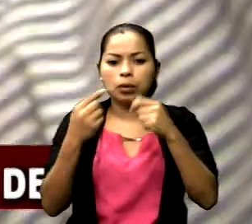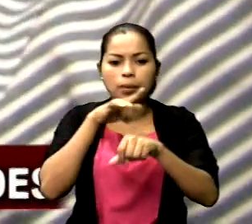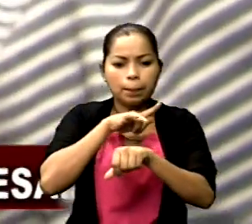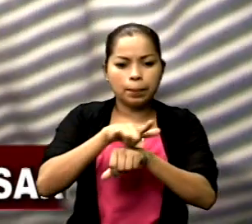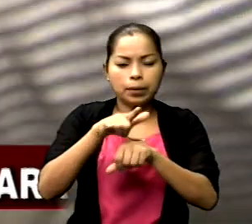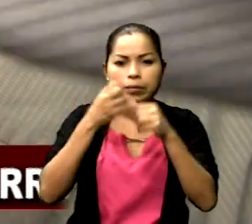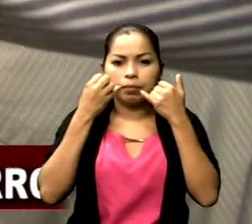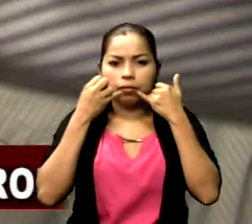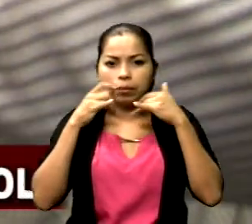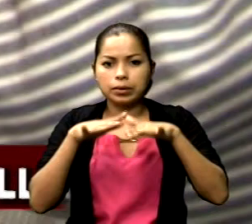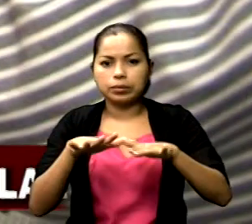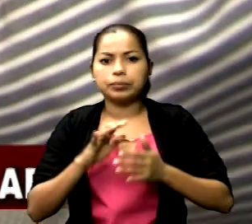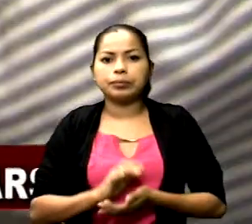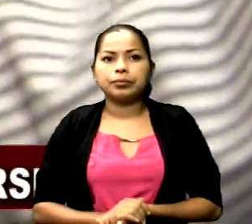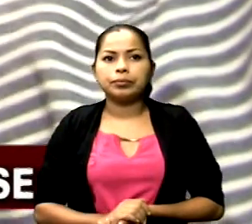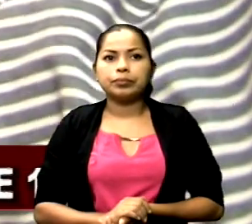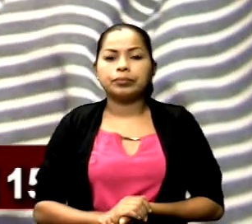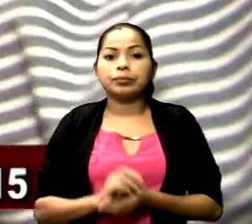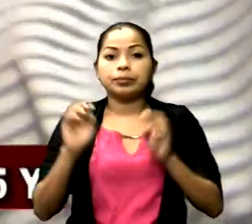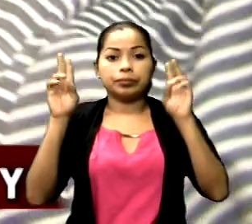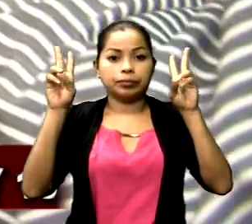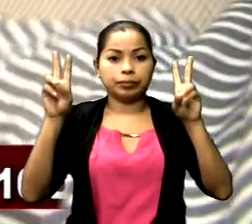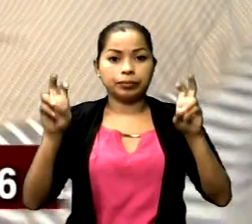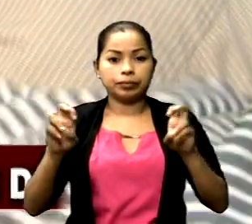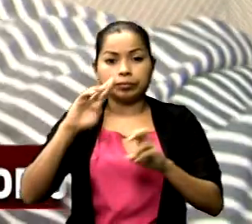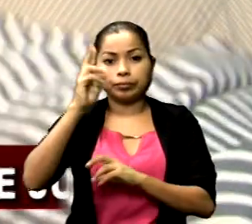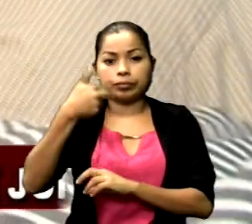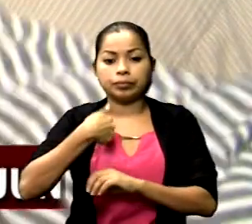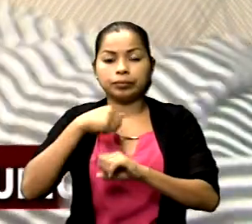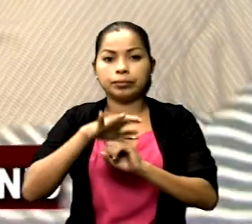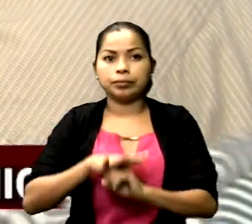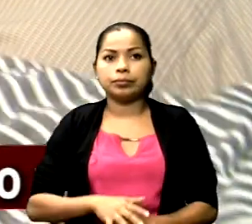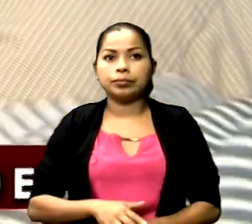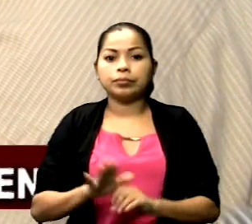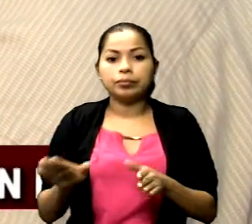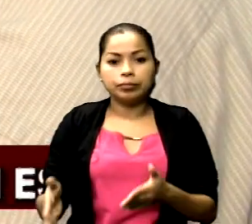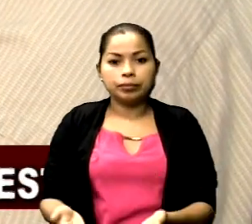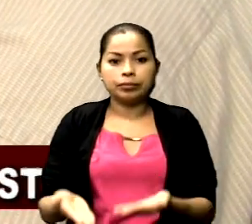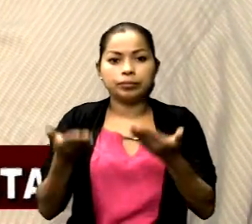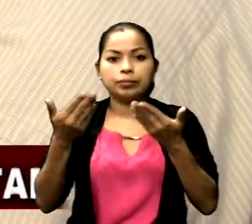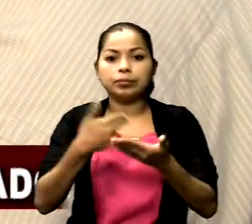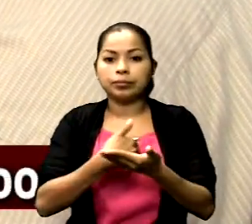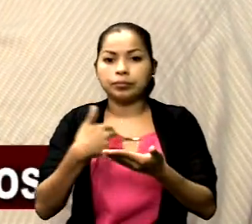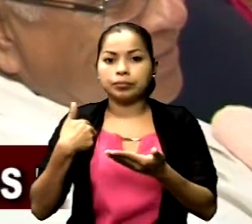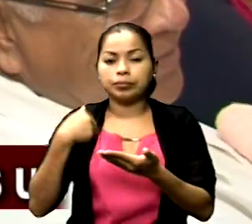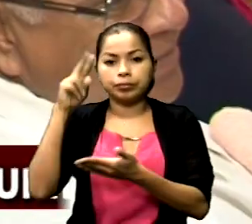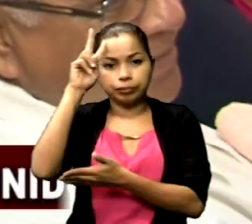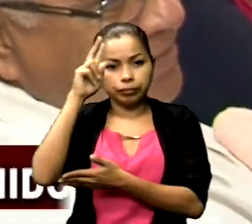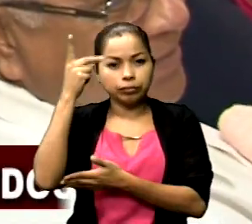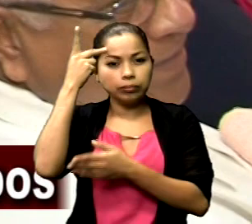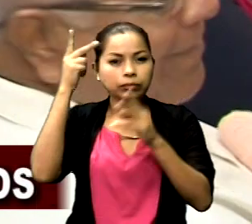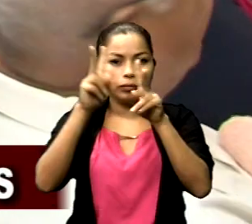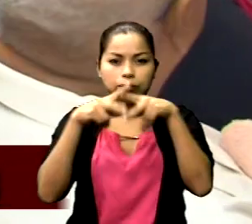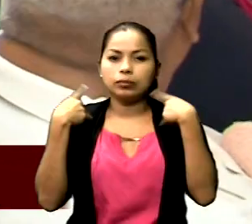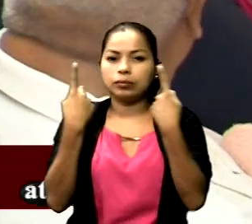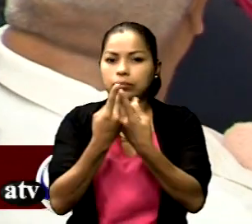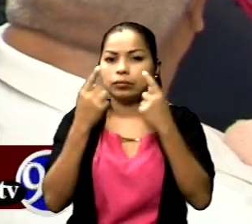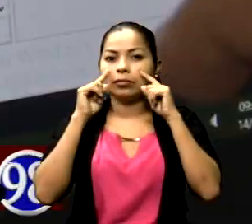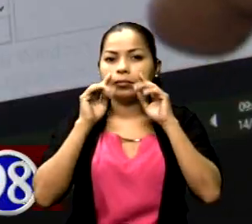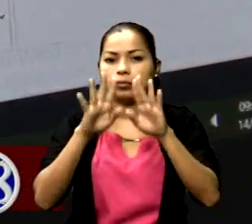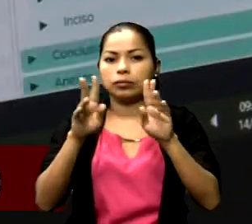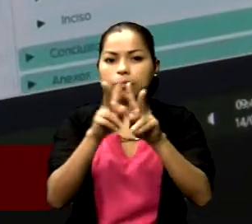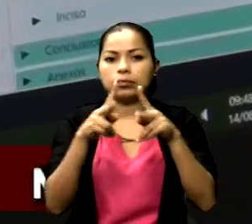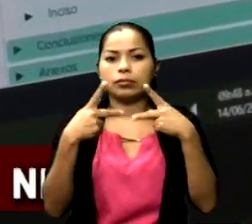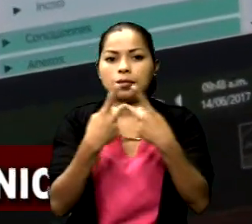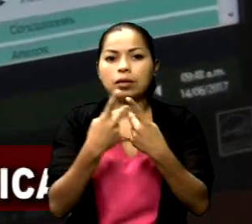esa información. Es materia de competencia de la Comisión fomentar y desarrollar las políticas públicas para protección de los